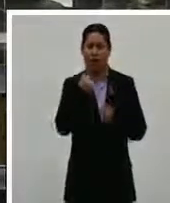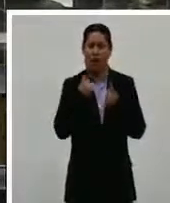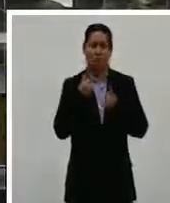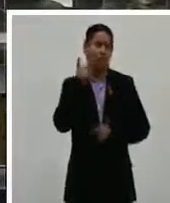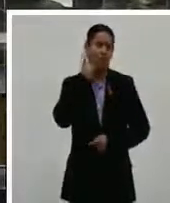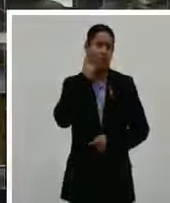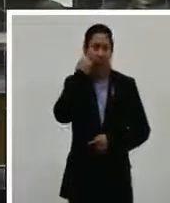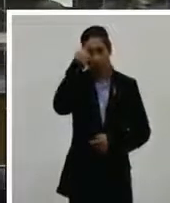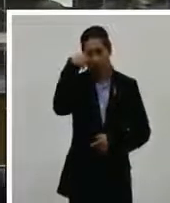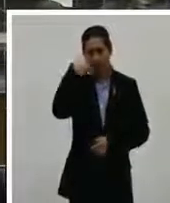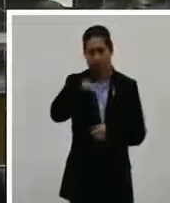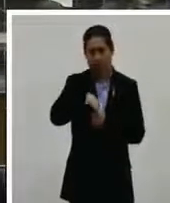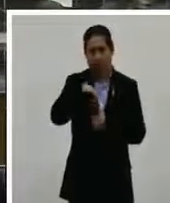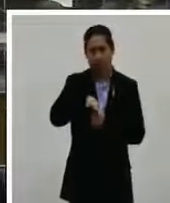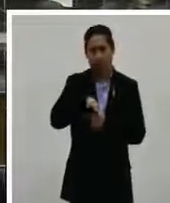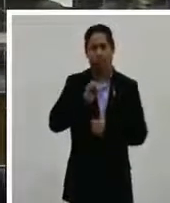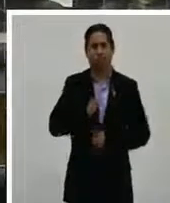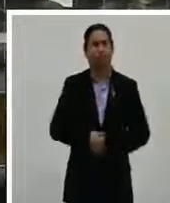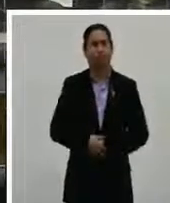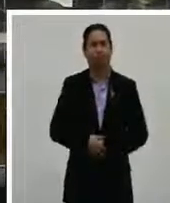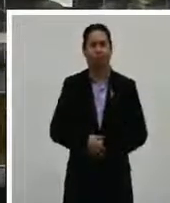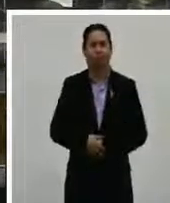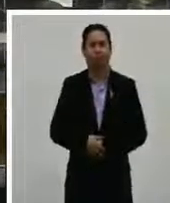por emitir su voto